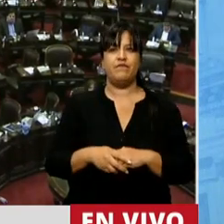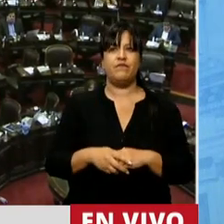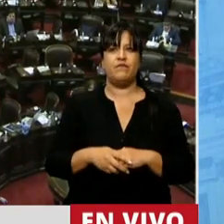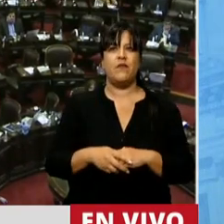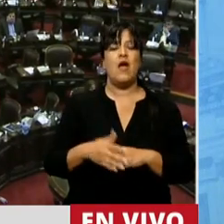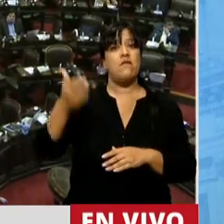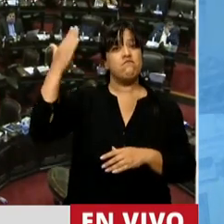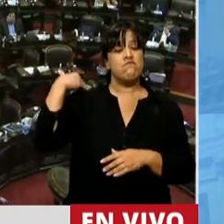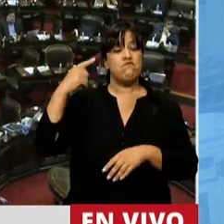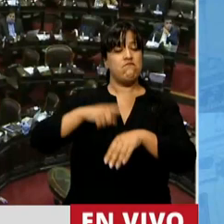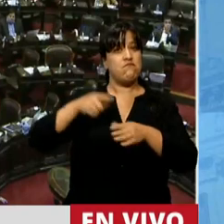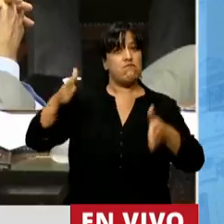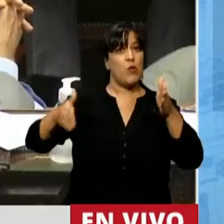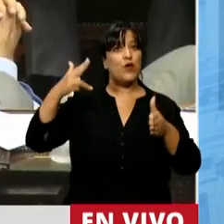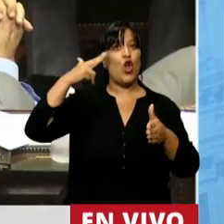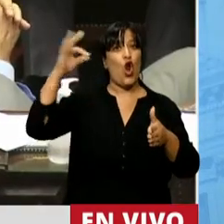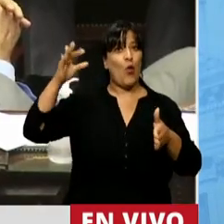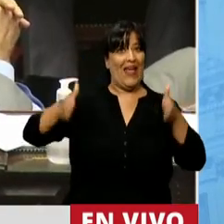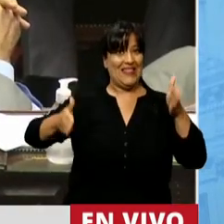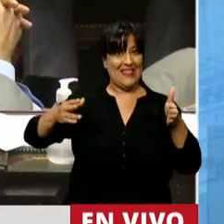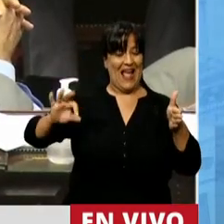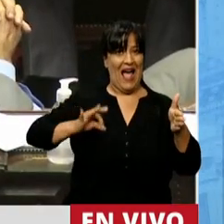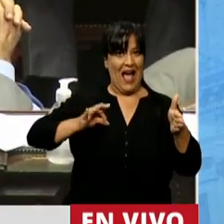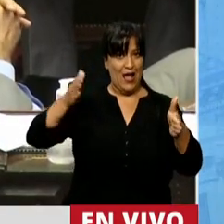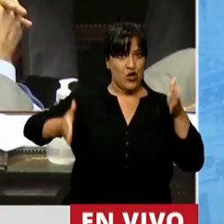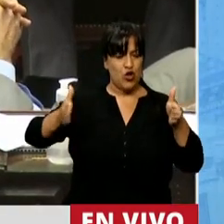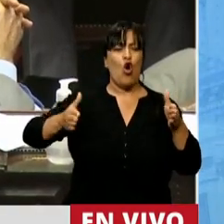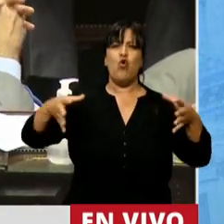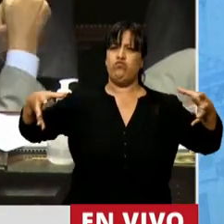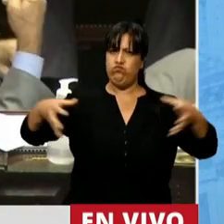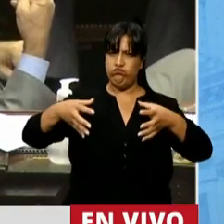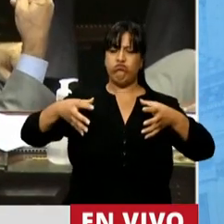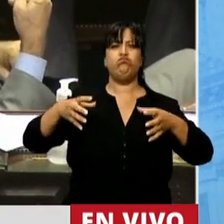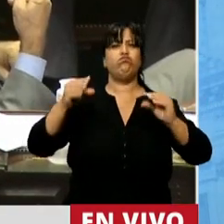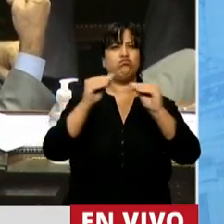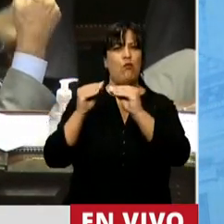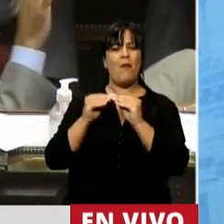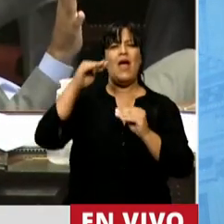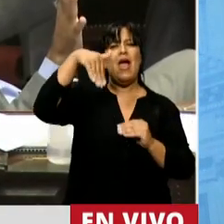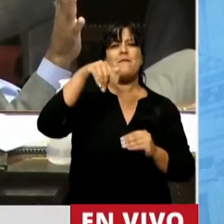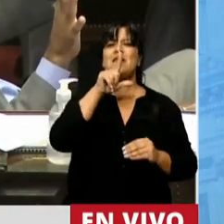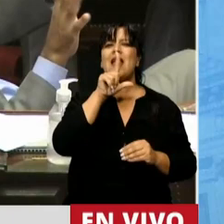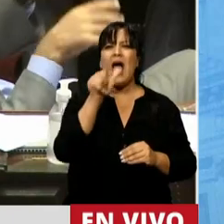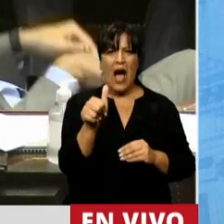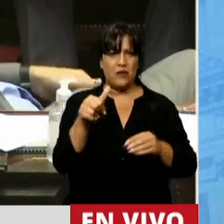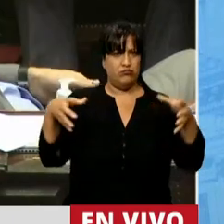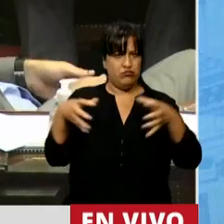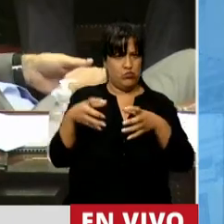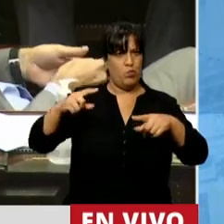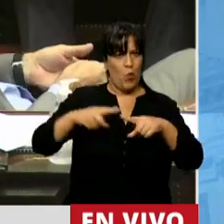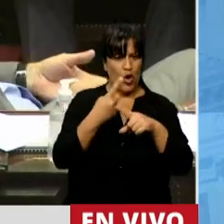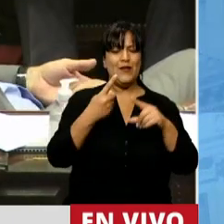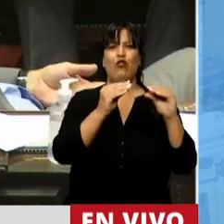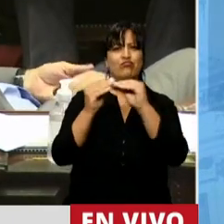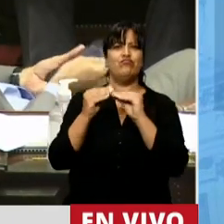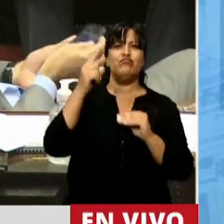los 90 un colectivo importante de compañeros y compañeras integramos el MTA conjuntamente con los compañeros